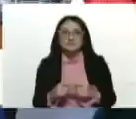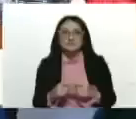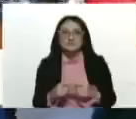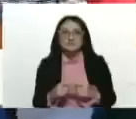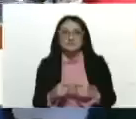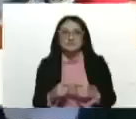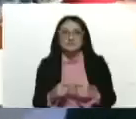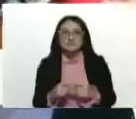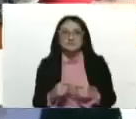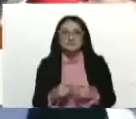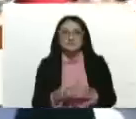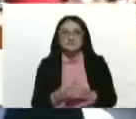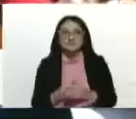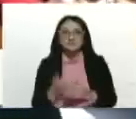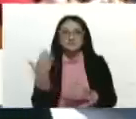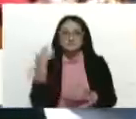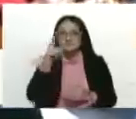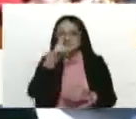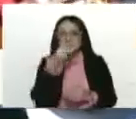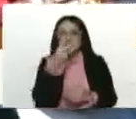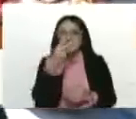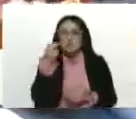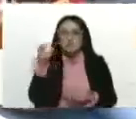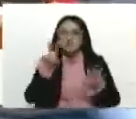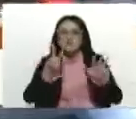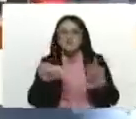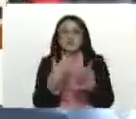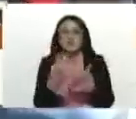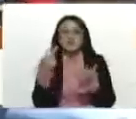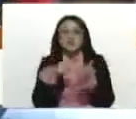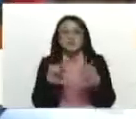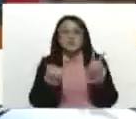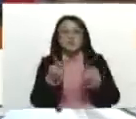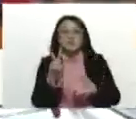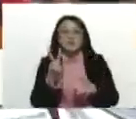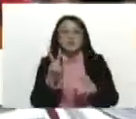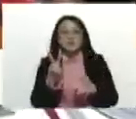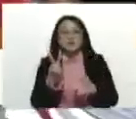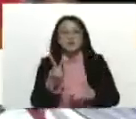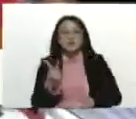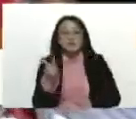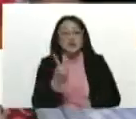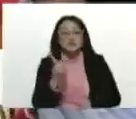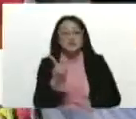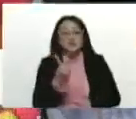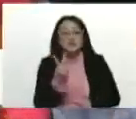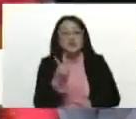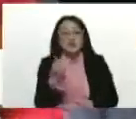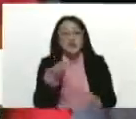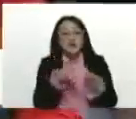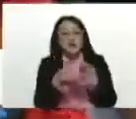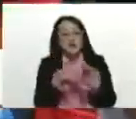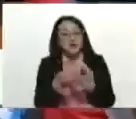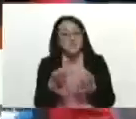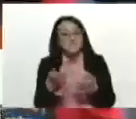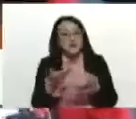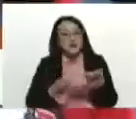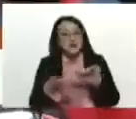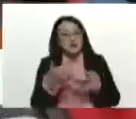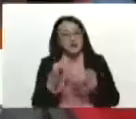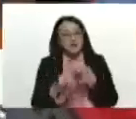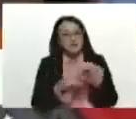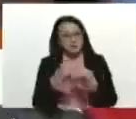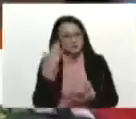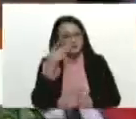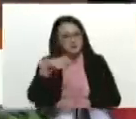de el año 2007 al 2012 Venezuela cuando tenía acceso todavía los mercados internacionales ustedes saben que Venezuela